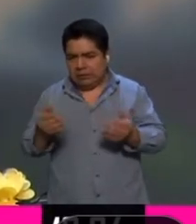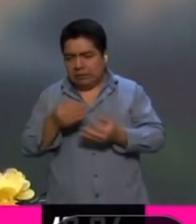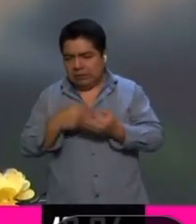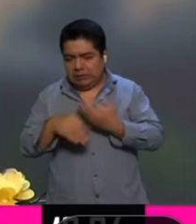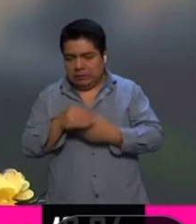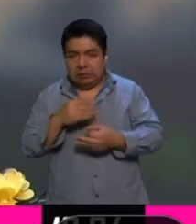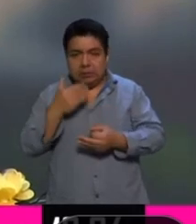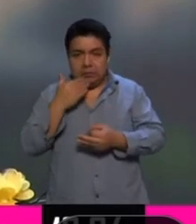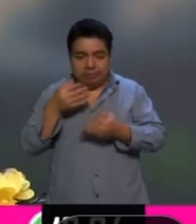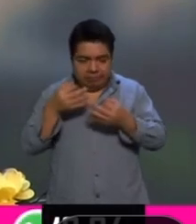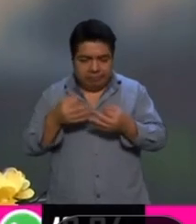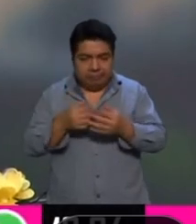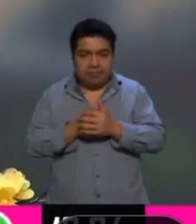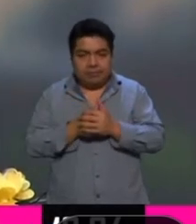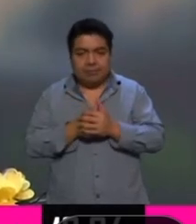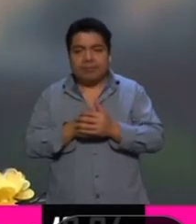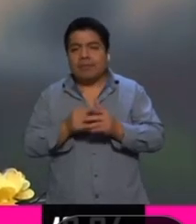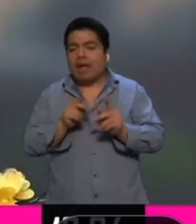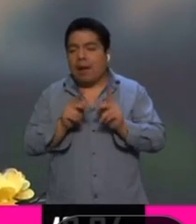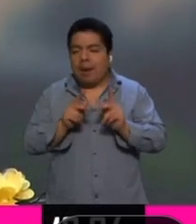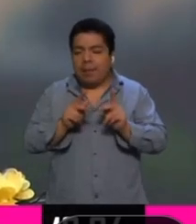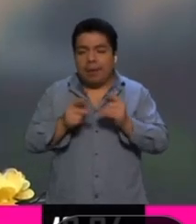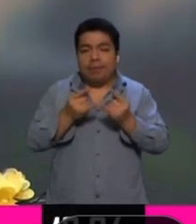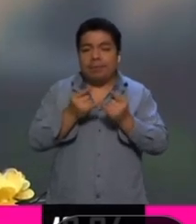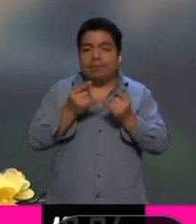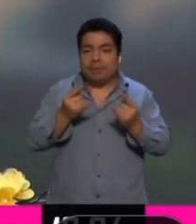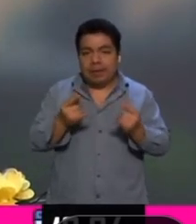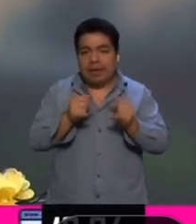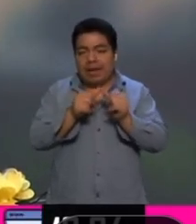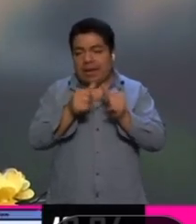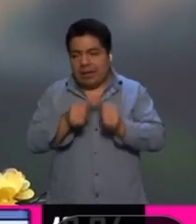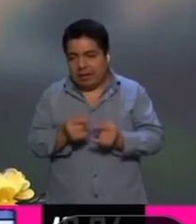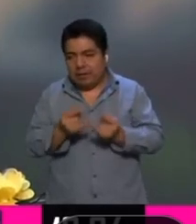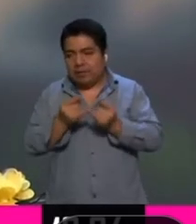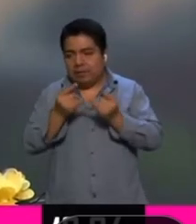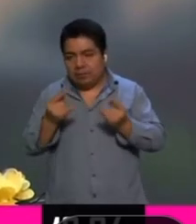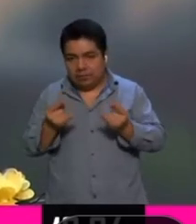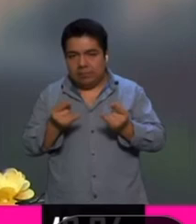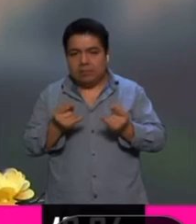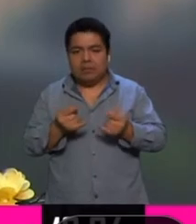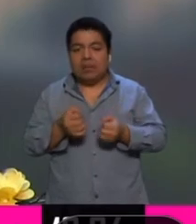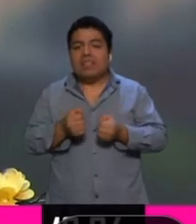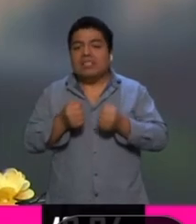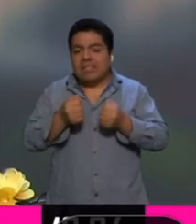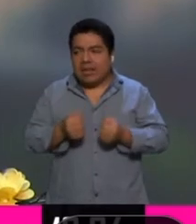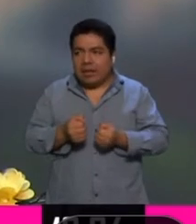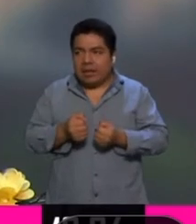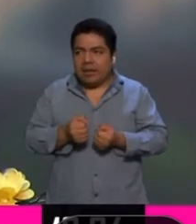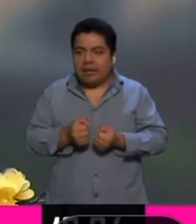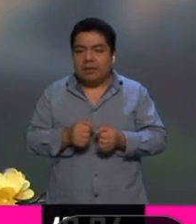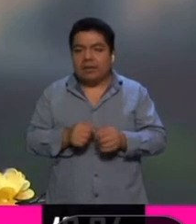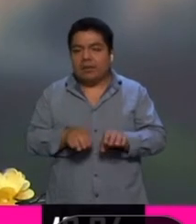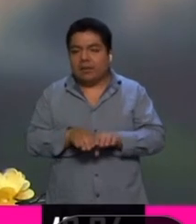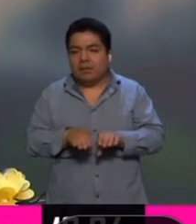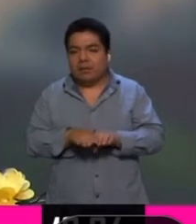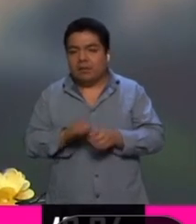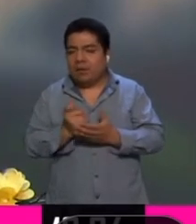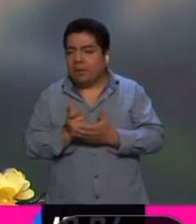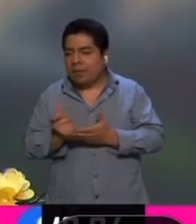orgánicos, donde hablamos de anécdotas del arte y la historia. O sea, seguidores orgánicos es que no tienen, este... No son